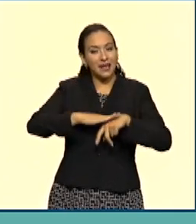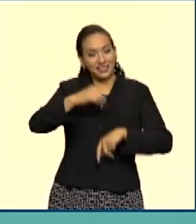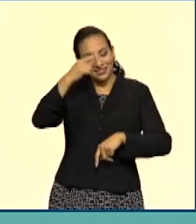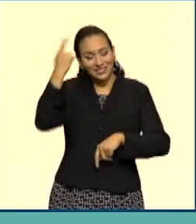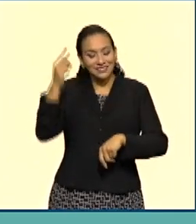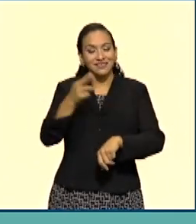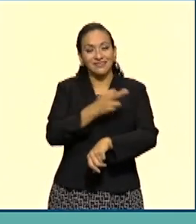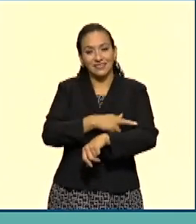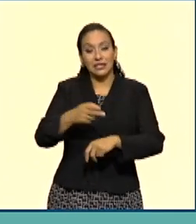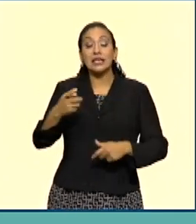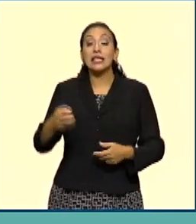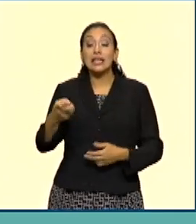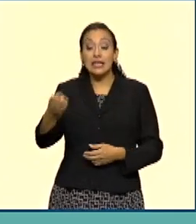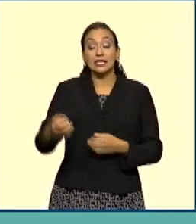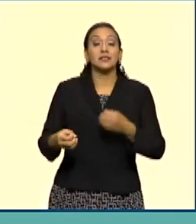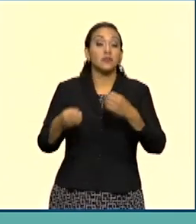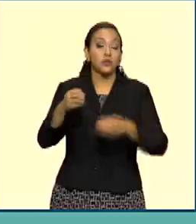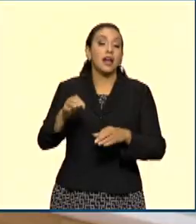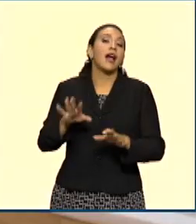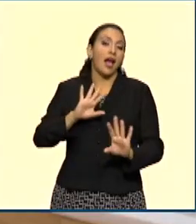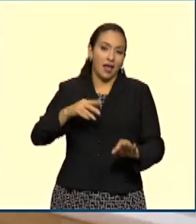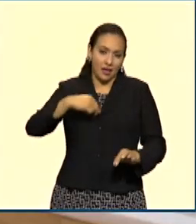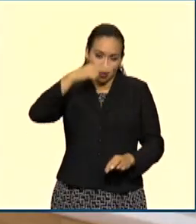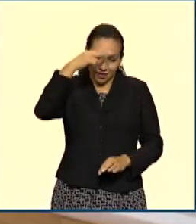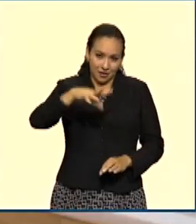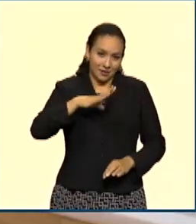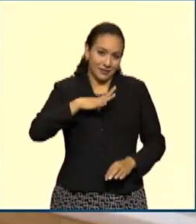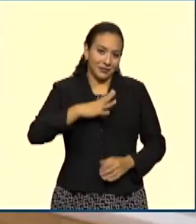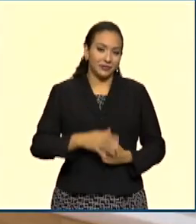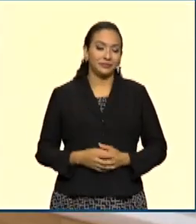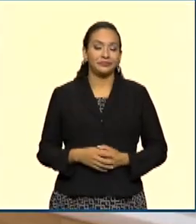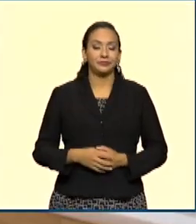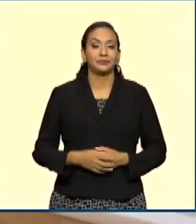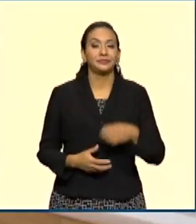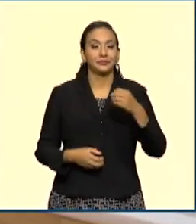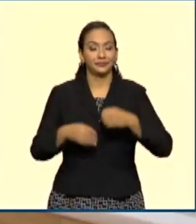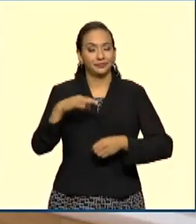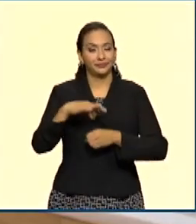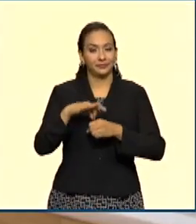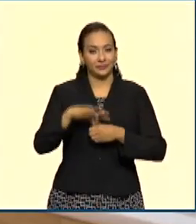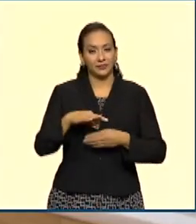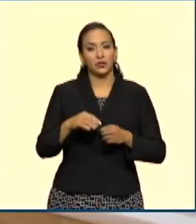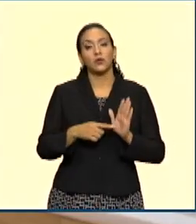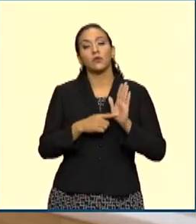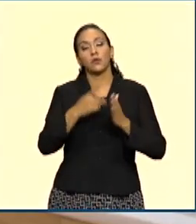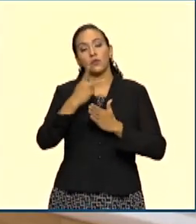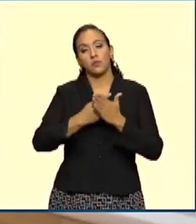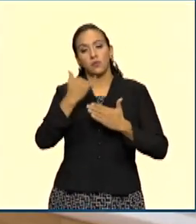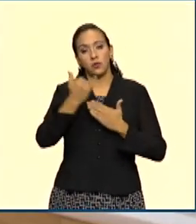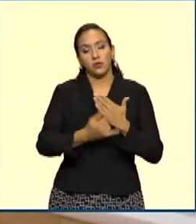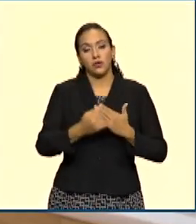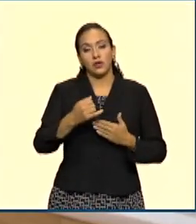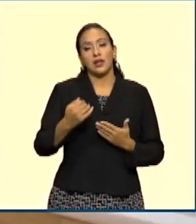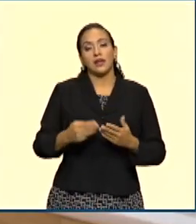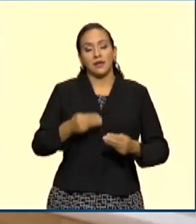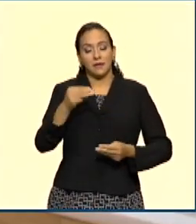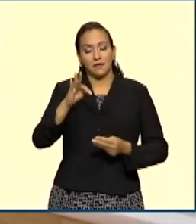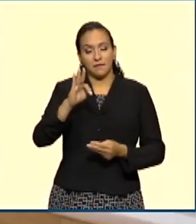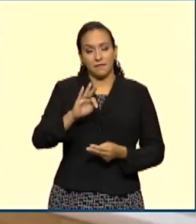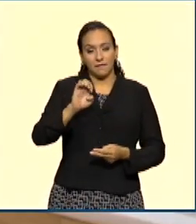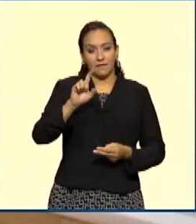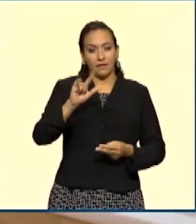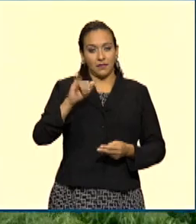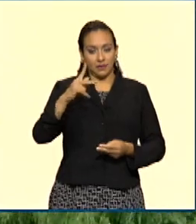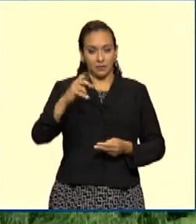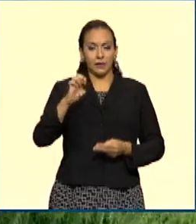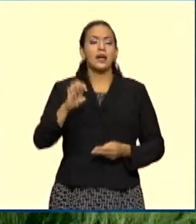esa justicia ya llegó a México. El Tribunal Electoral dio a conocer el proyecto del magistrado Felipe de la Mata Pizaña, con